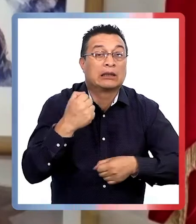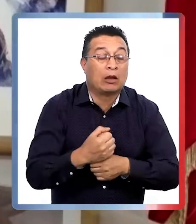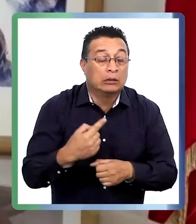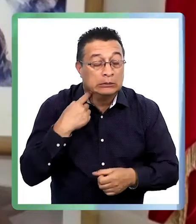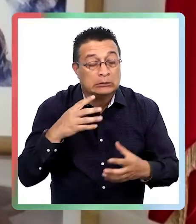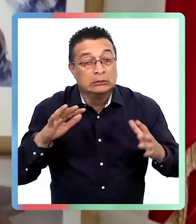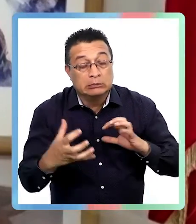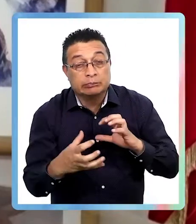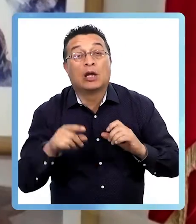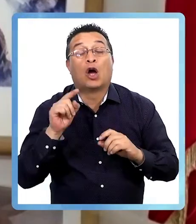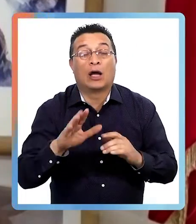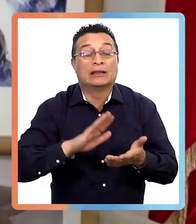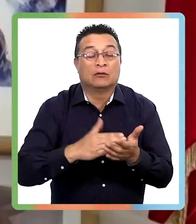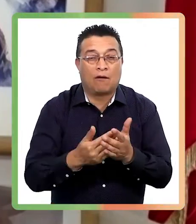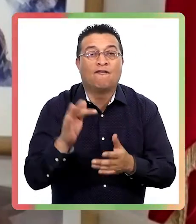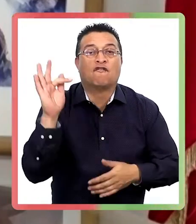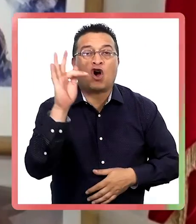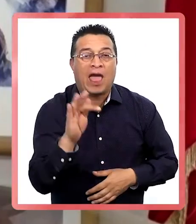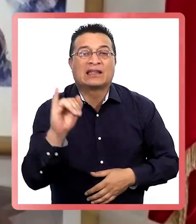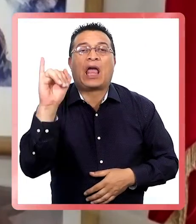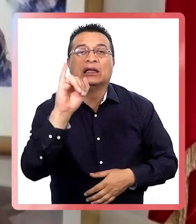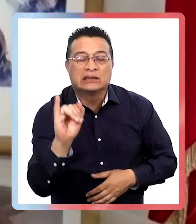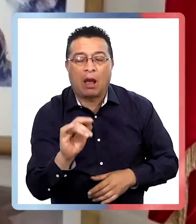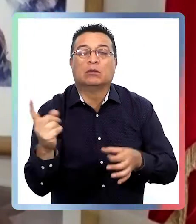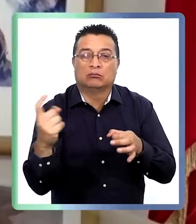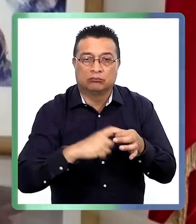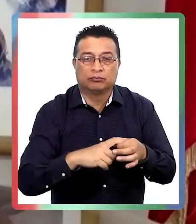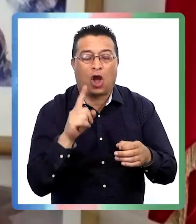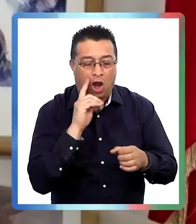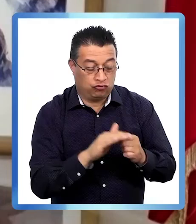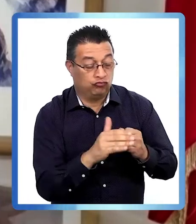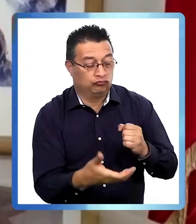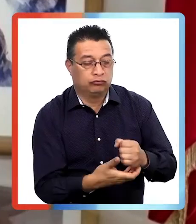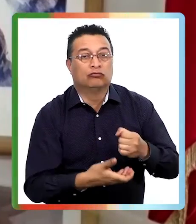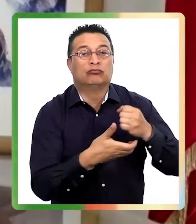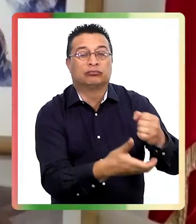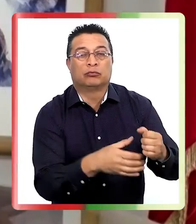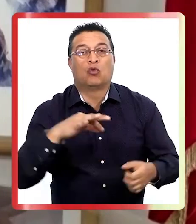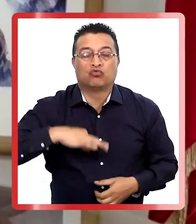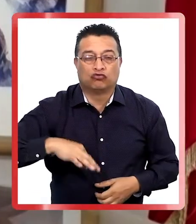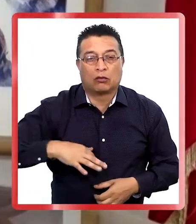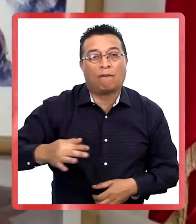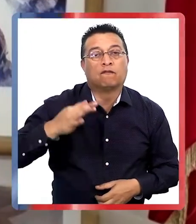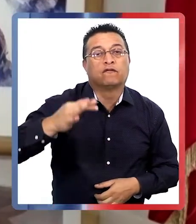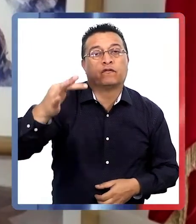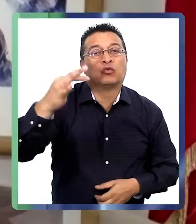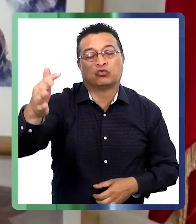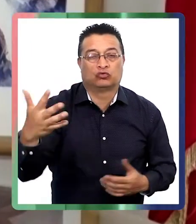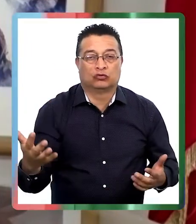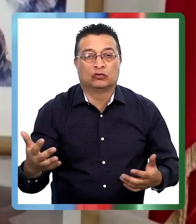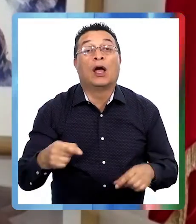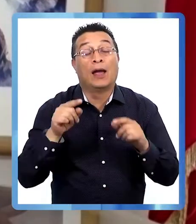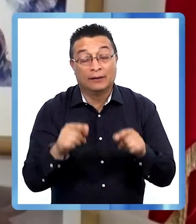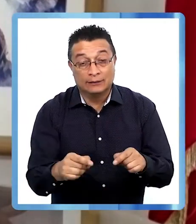tengan cotizaciones para su seguro de salud en FONASA o en ISAPRE, tengan fondos para la previsión y la jubilación del día